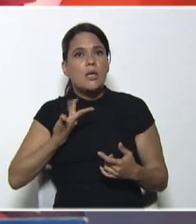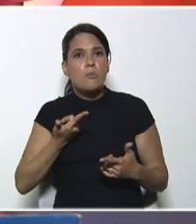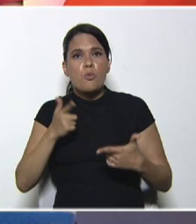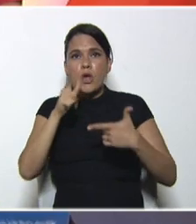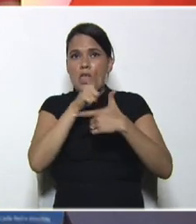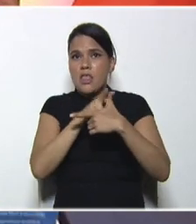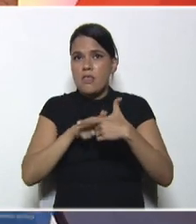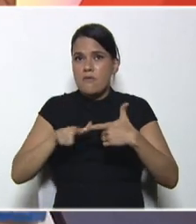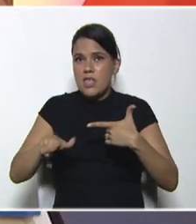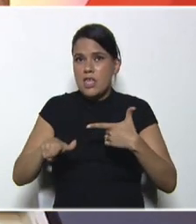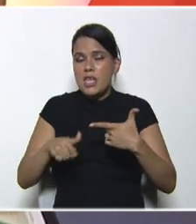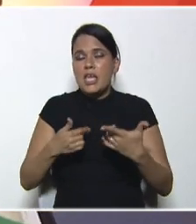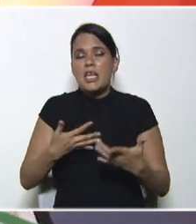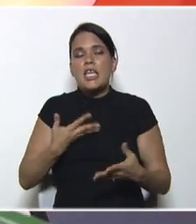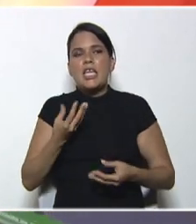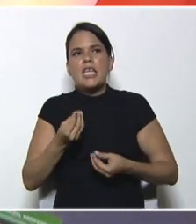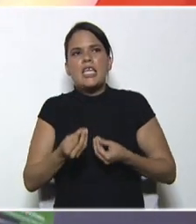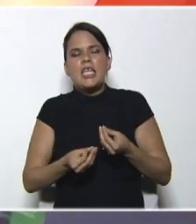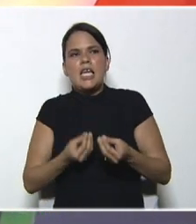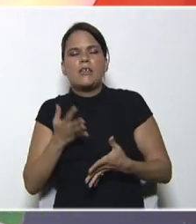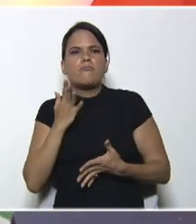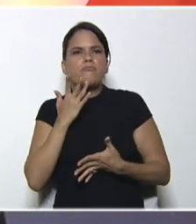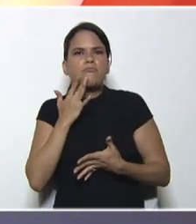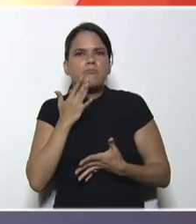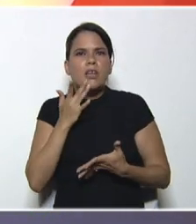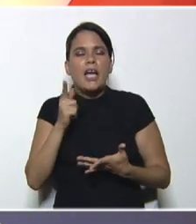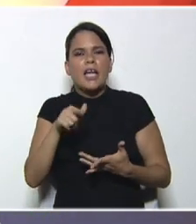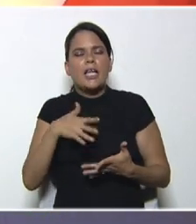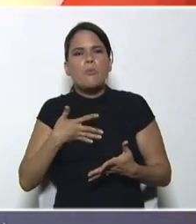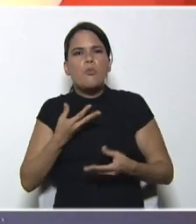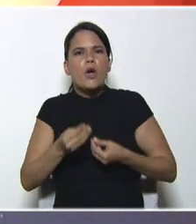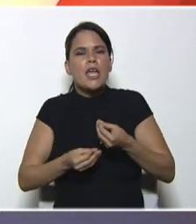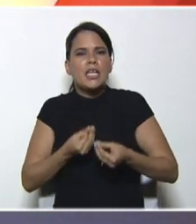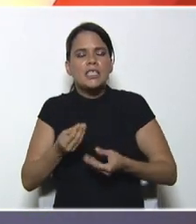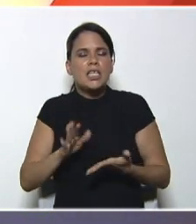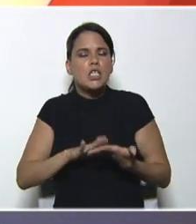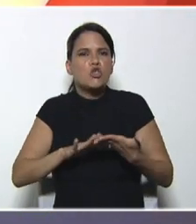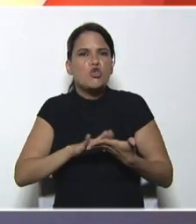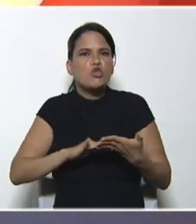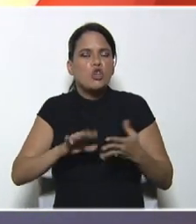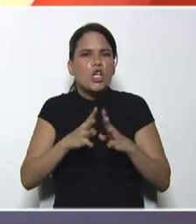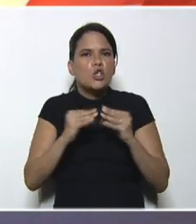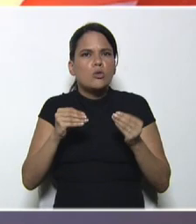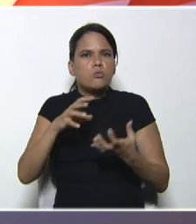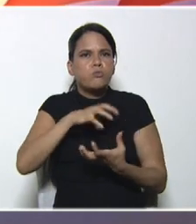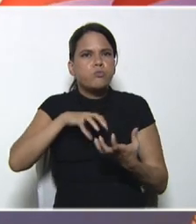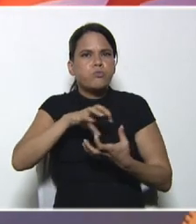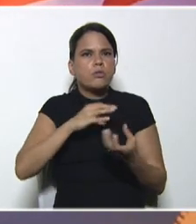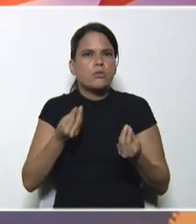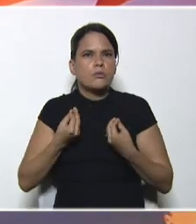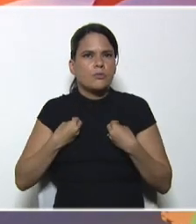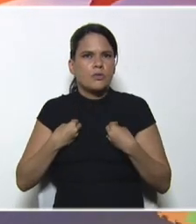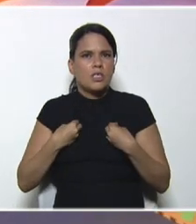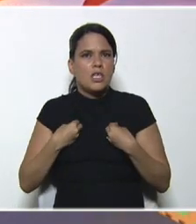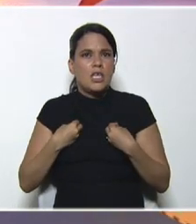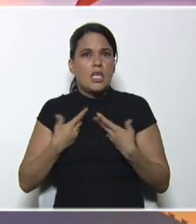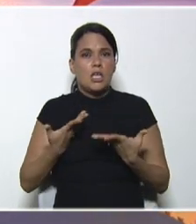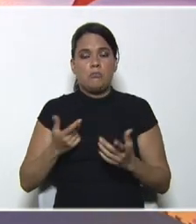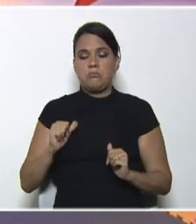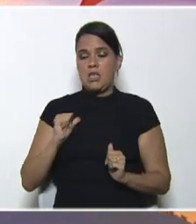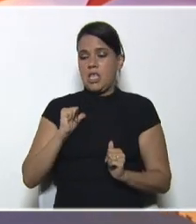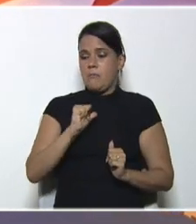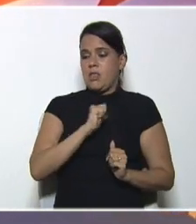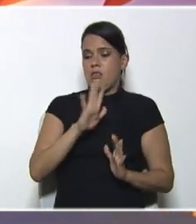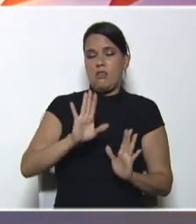es capaz de realizar todas sus funciones vitales y que es independiente de los demás por sí mismo,